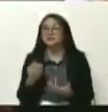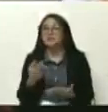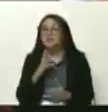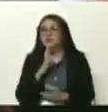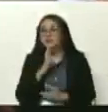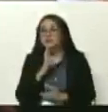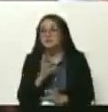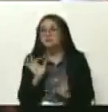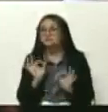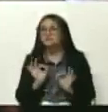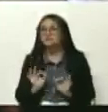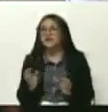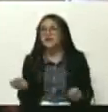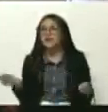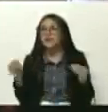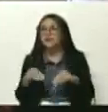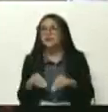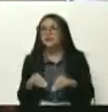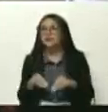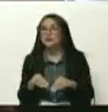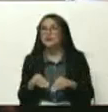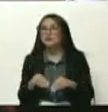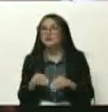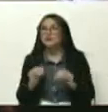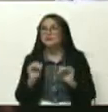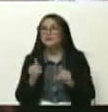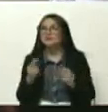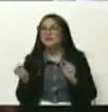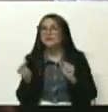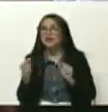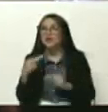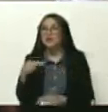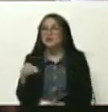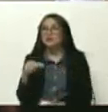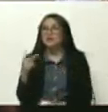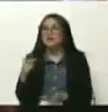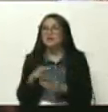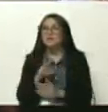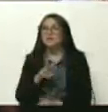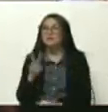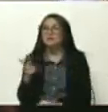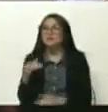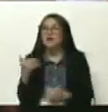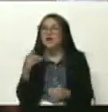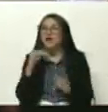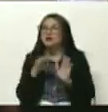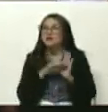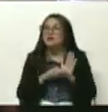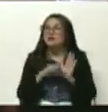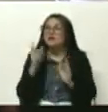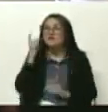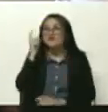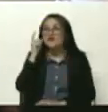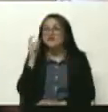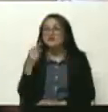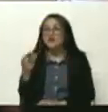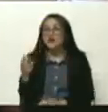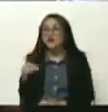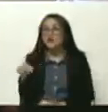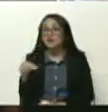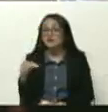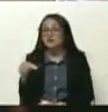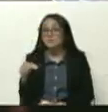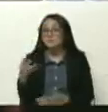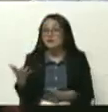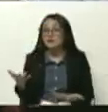una precisión, el acuerdo habla de reiniciar los diálogos en noviembre del 2022, si hay alguna fecha estimada del mes de noviembre para